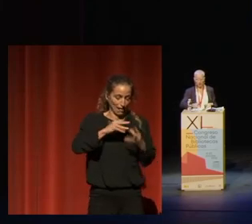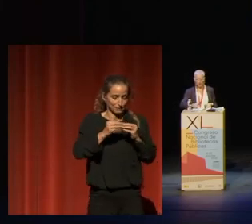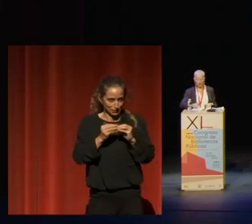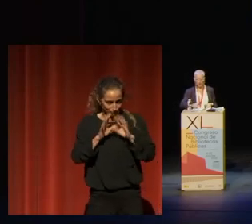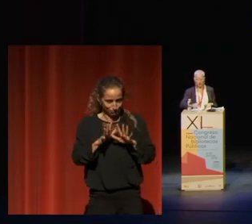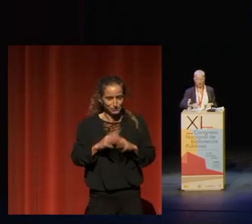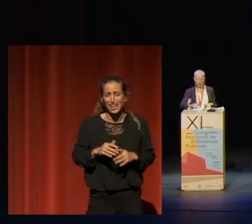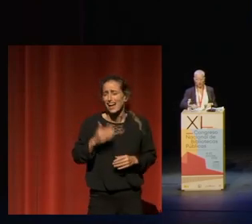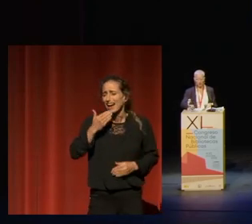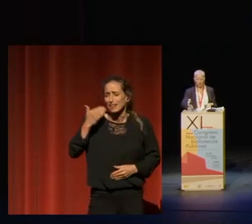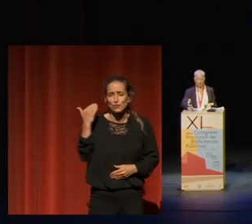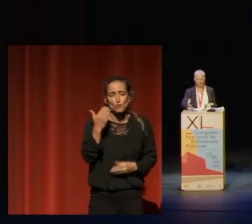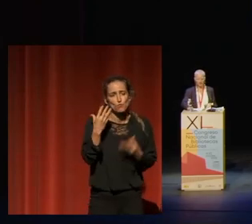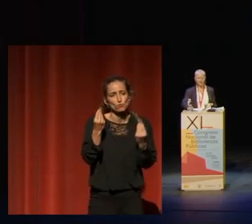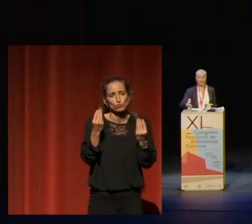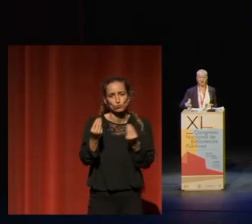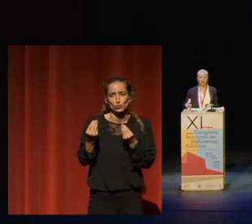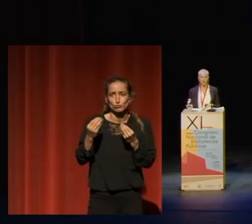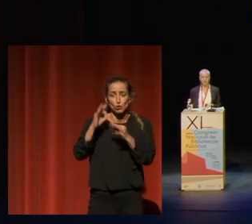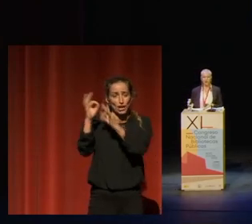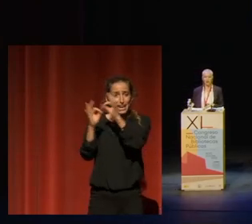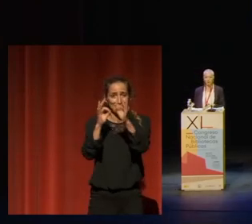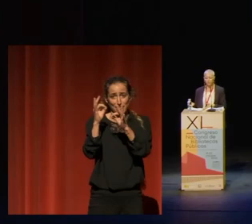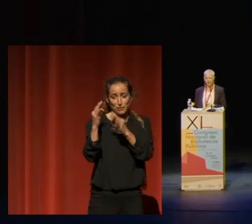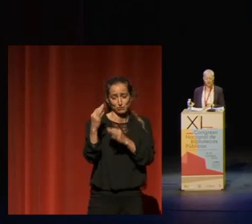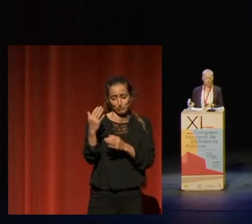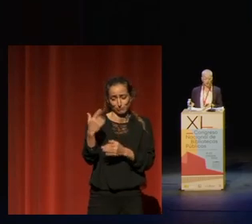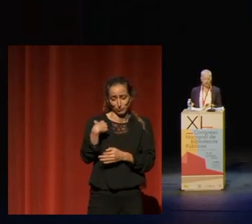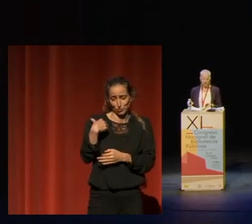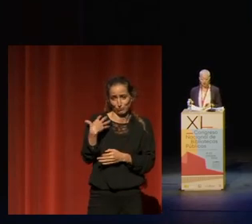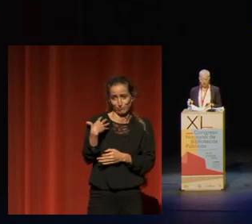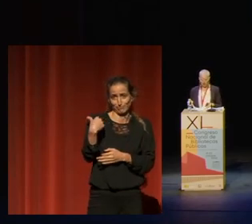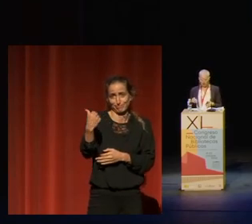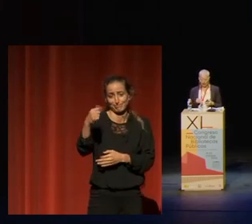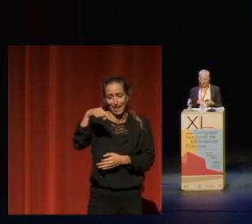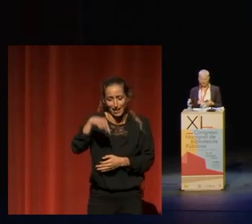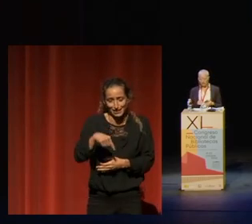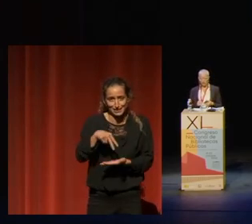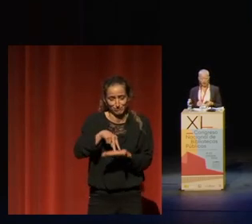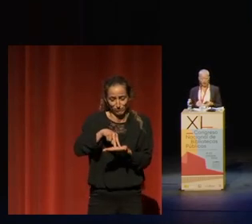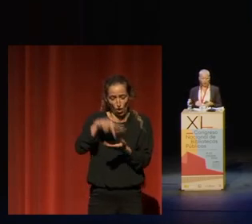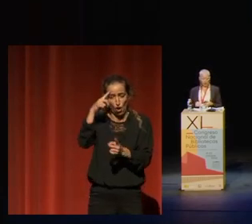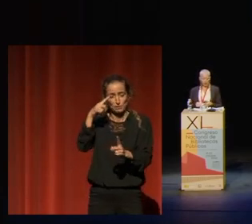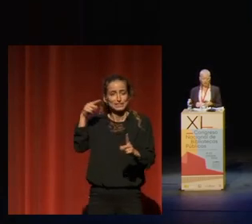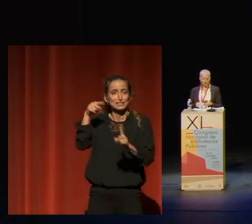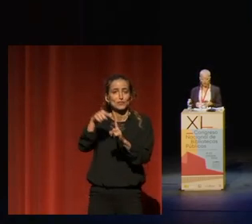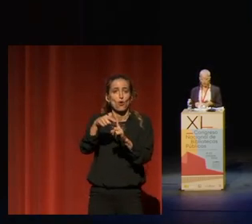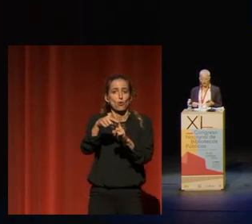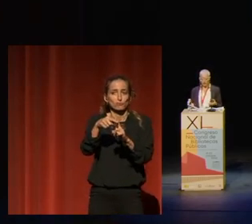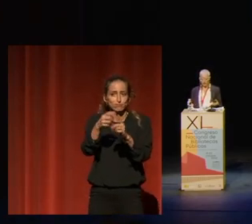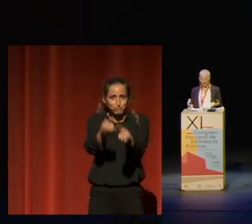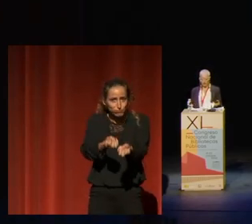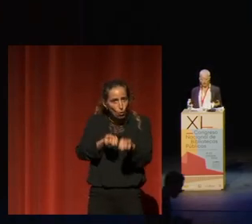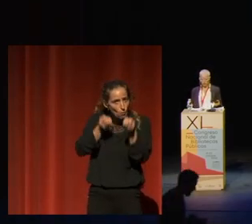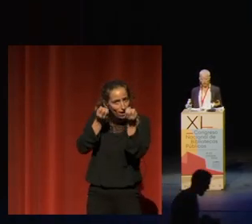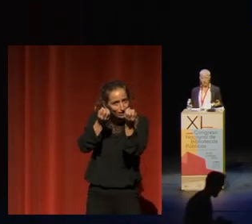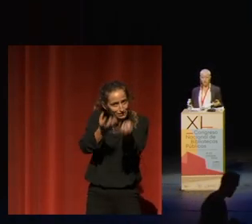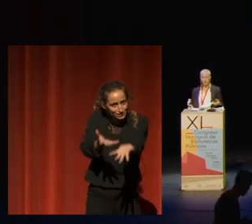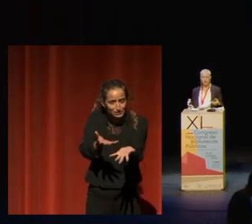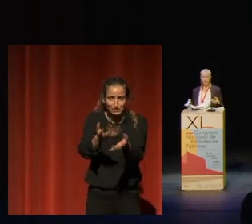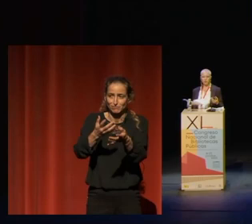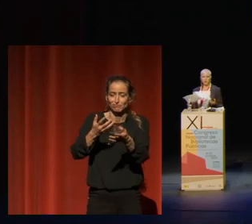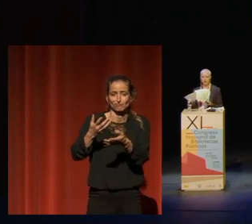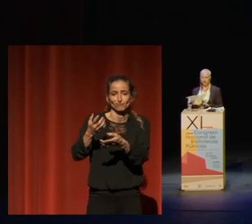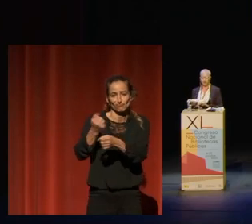organización el el poder estar aquí para compartir este trabajo y esta propuesta que hemos